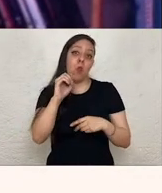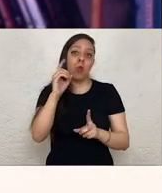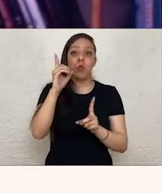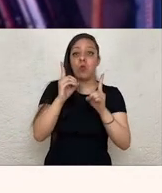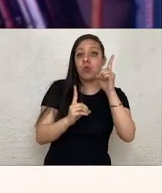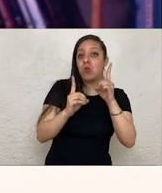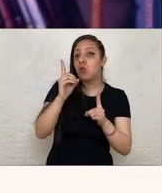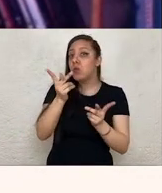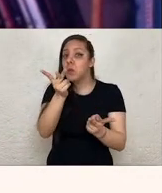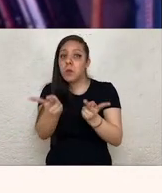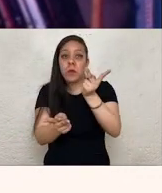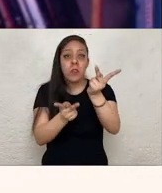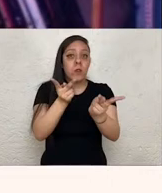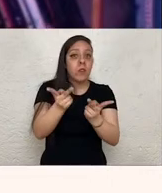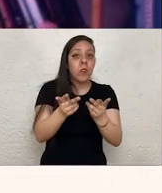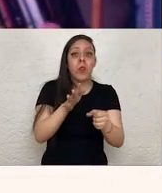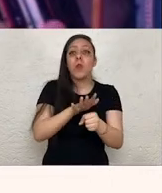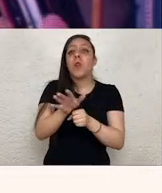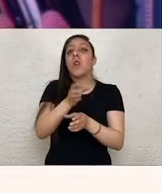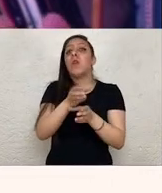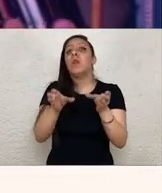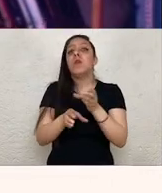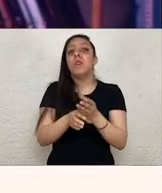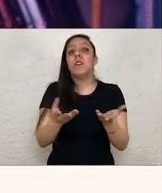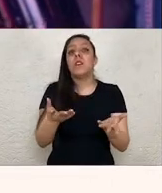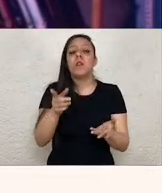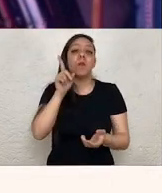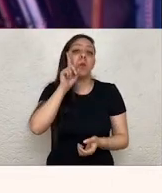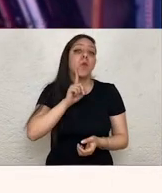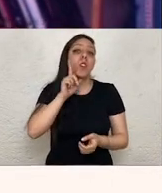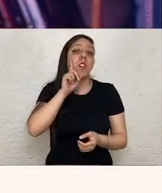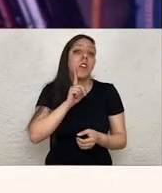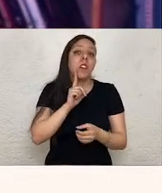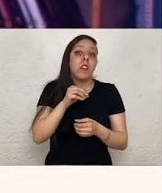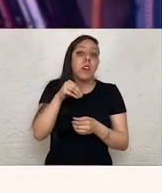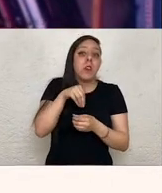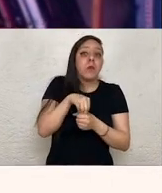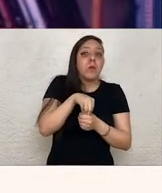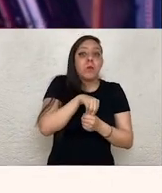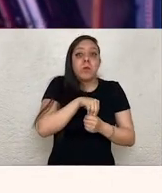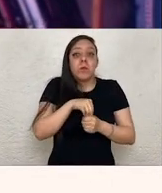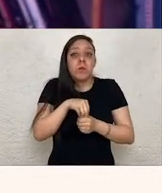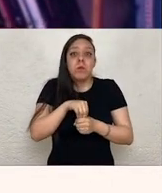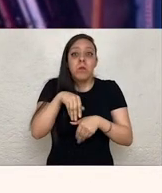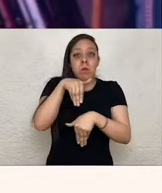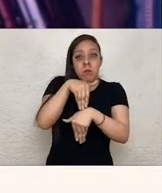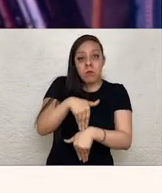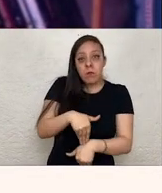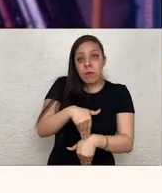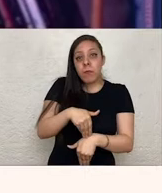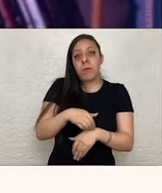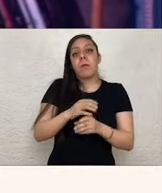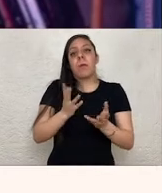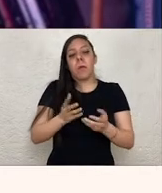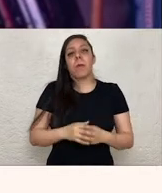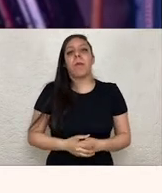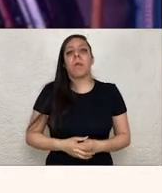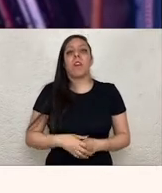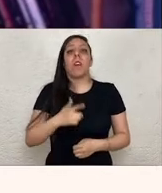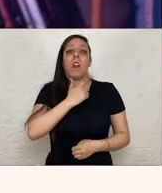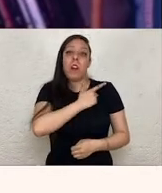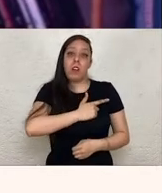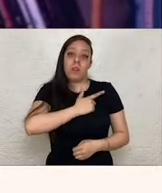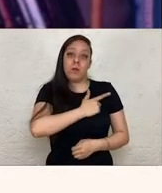o de cuestionamiento de estas estructuras que lo que hacen es mantenernos en un lugar fijo, estático de dominación. Entonces, me